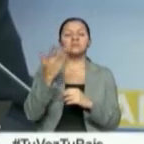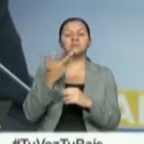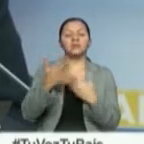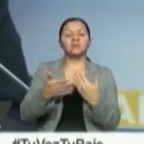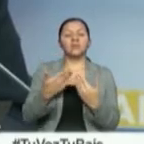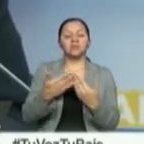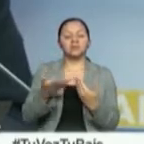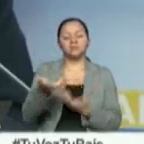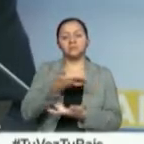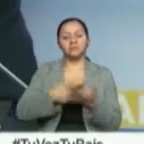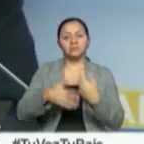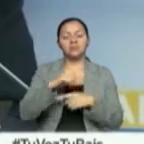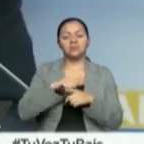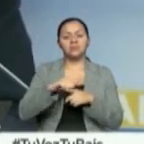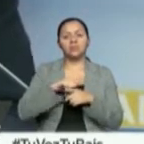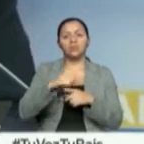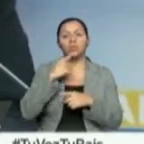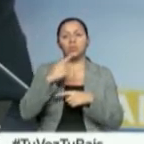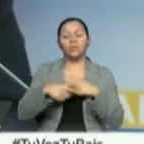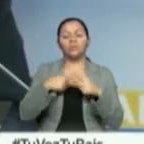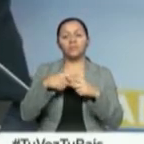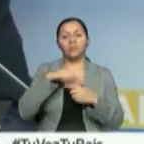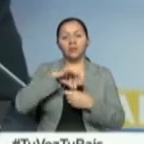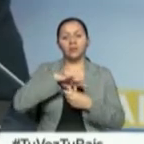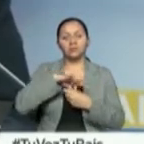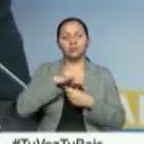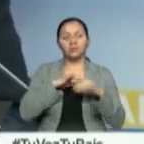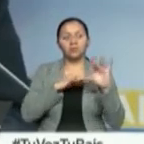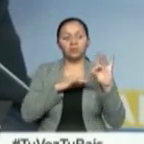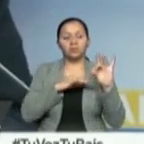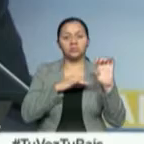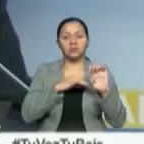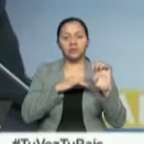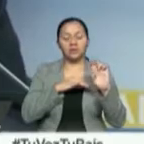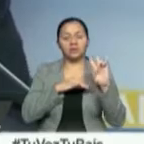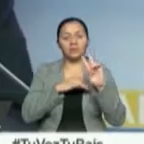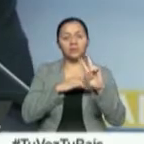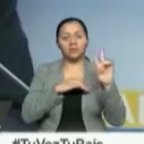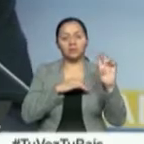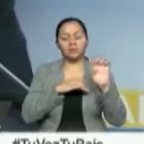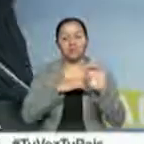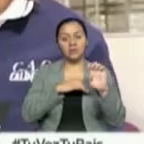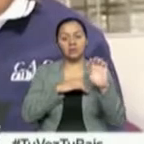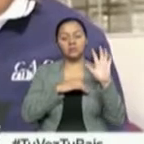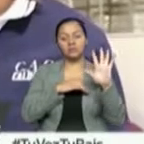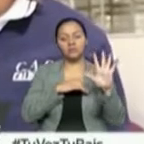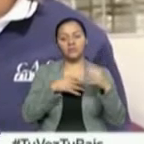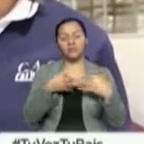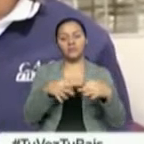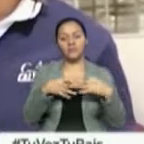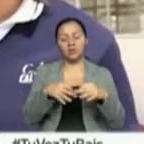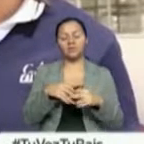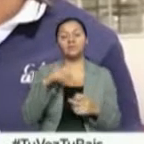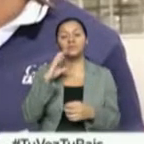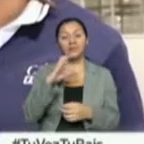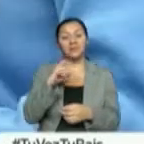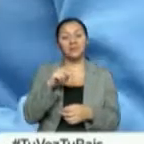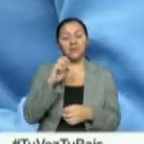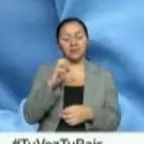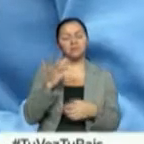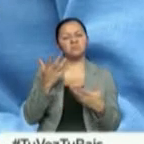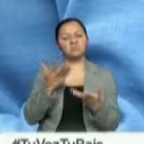facilidades para los simulacros que se van a realizar de las elecciones que son el 8 de enero el 22 de enero y el 5 de febrero el consejo nacional electoral